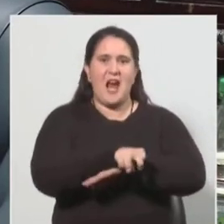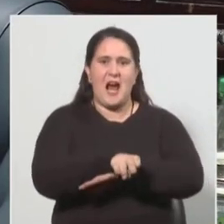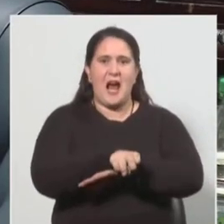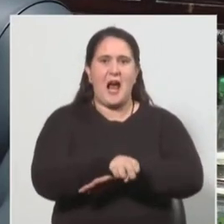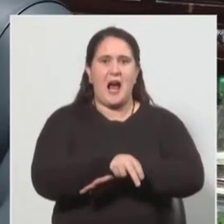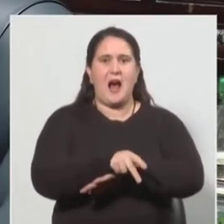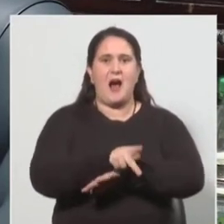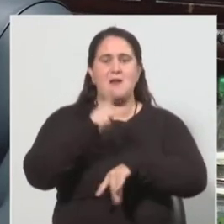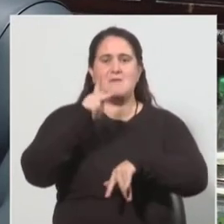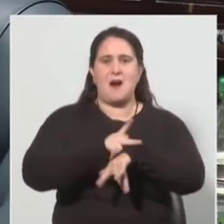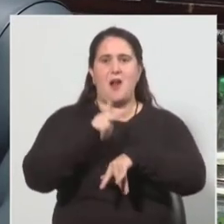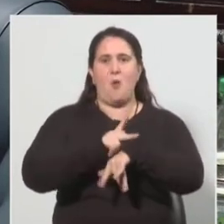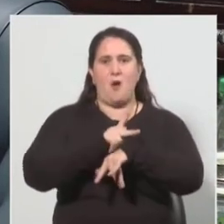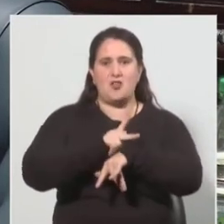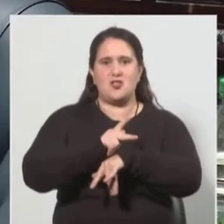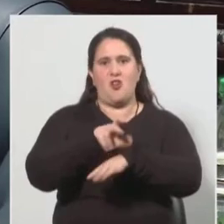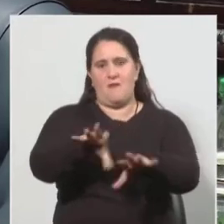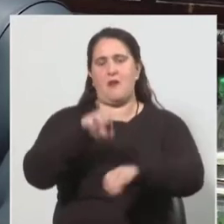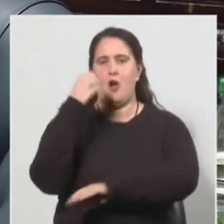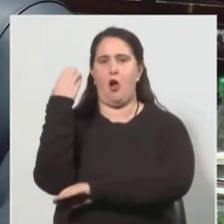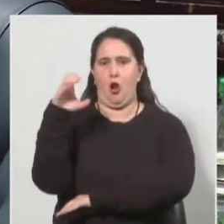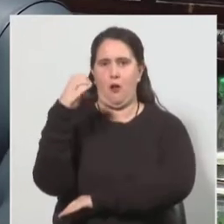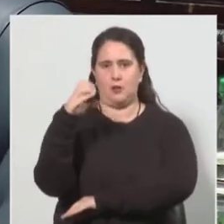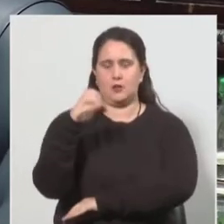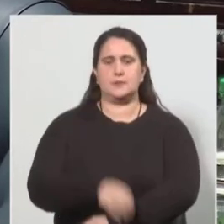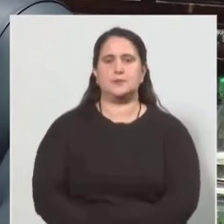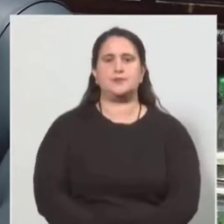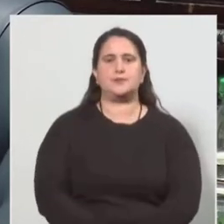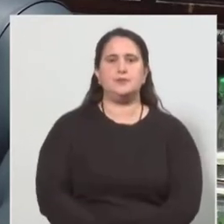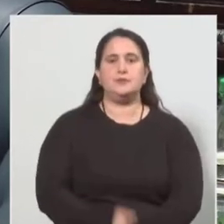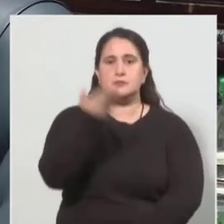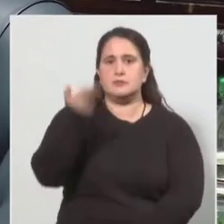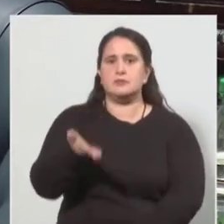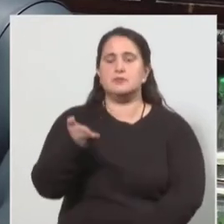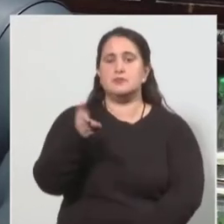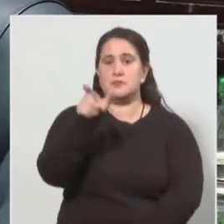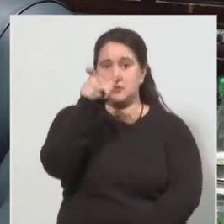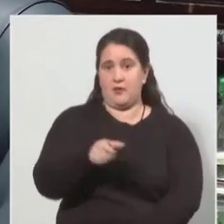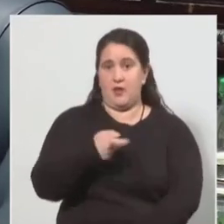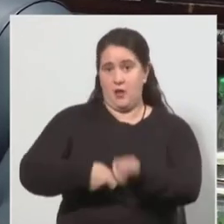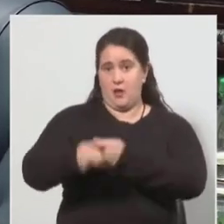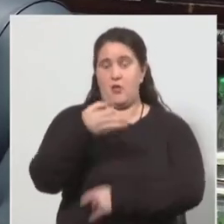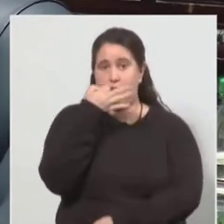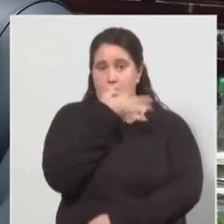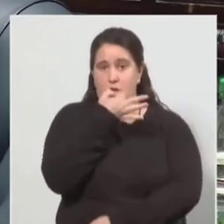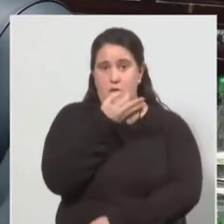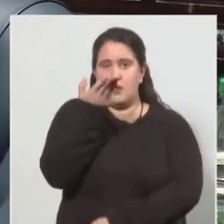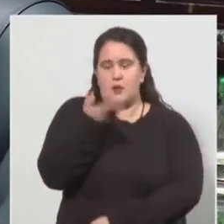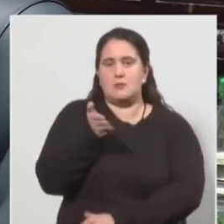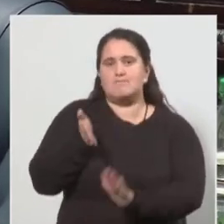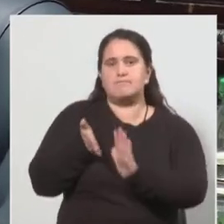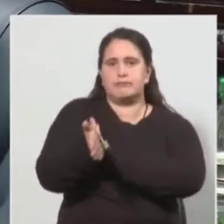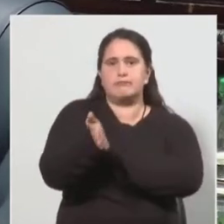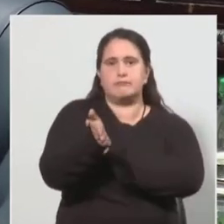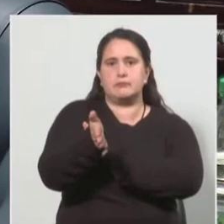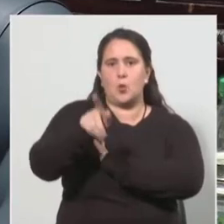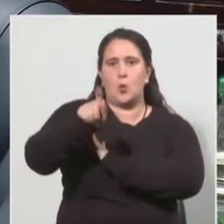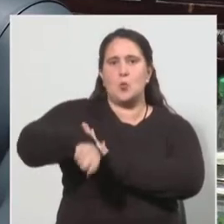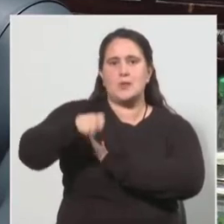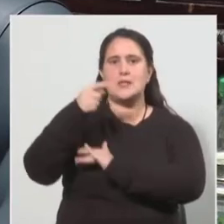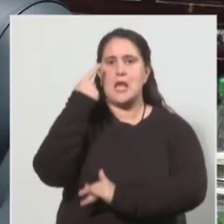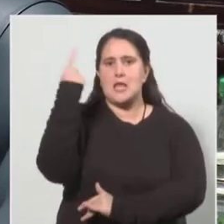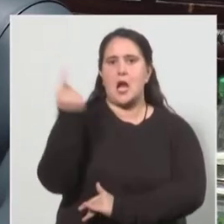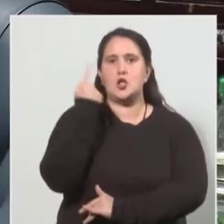fiscal paraguayo en Colombia. Hay un narcotraficante que es fugitivo de la